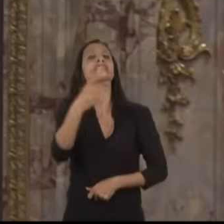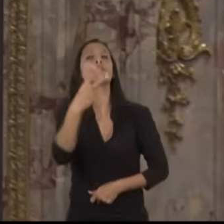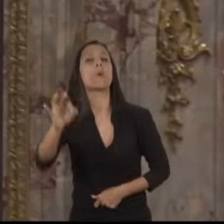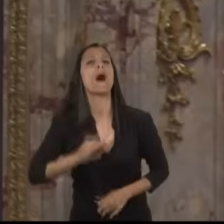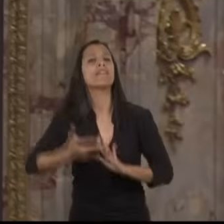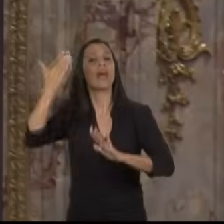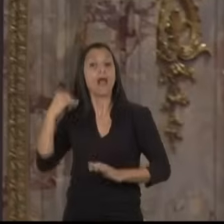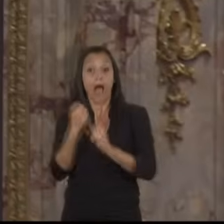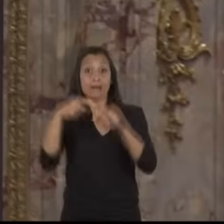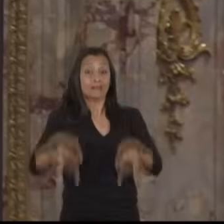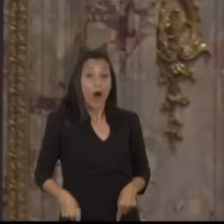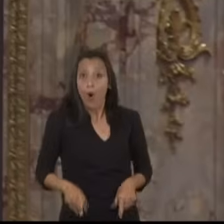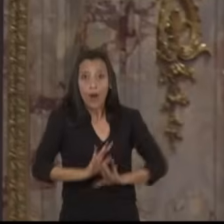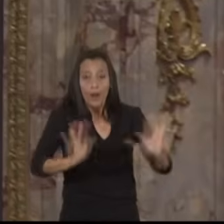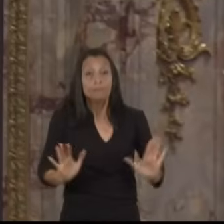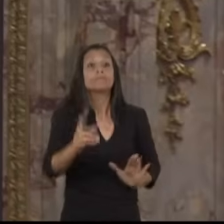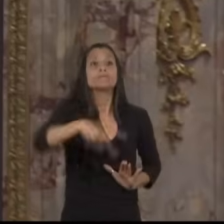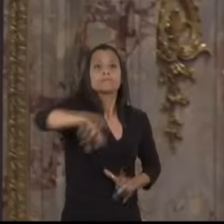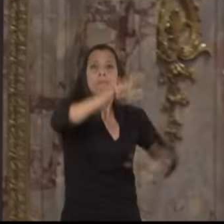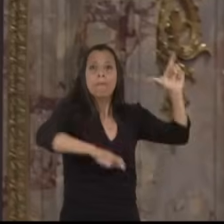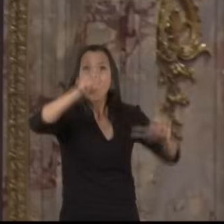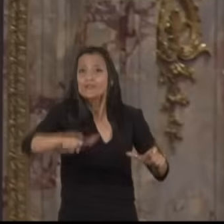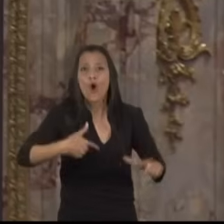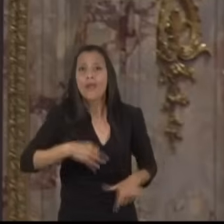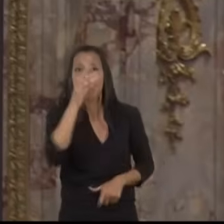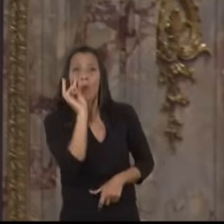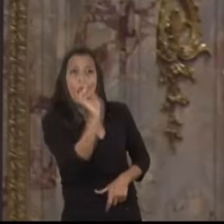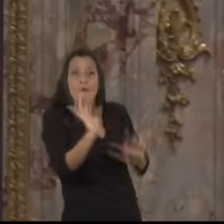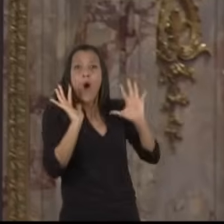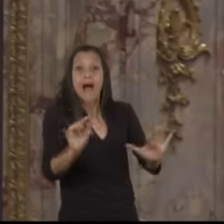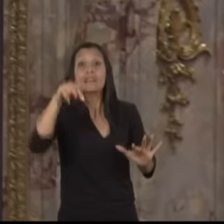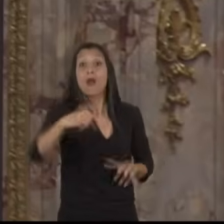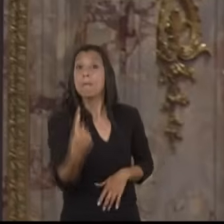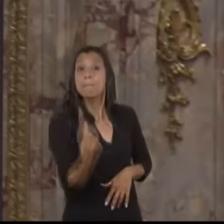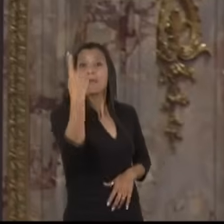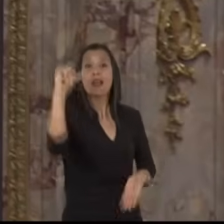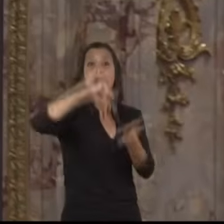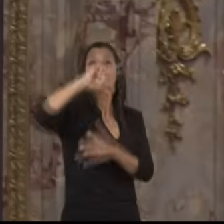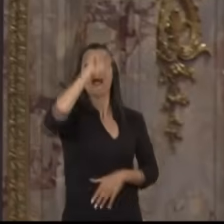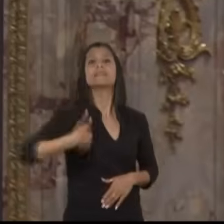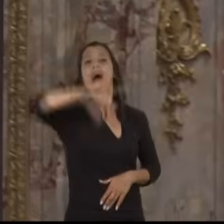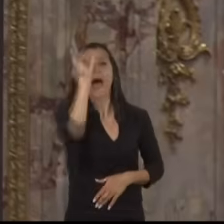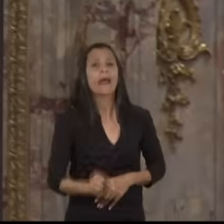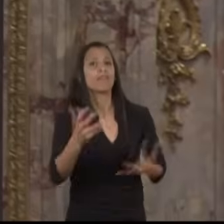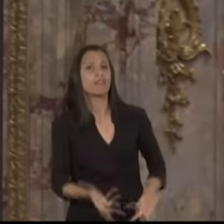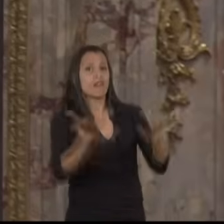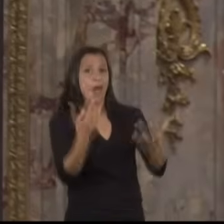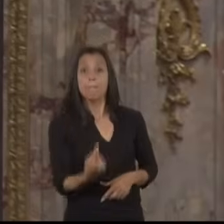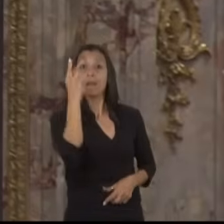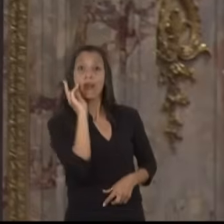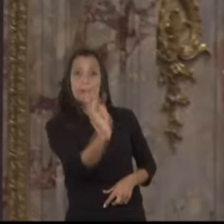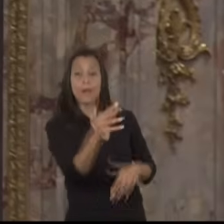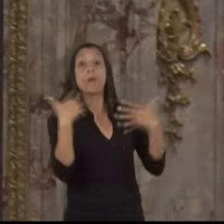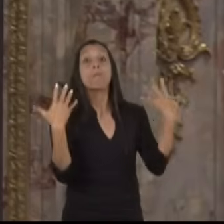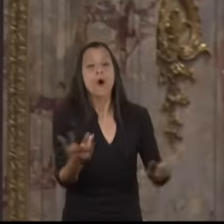años. Ningún argentino vivo experimentó jamás la Argentina que estamos construyendo. Es precisamente por esto